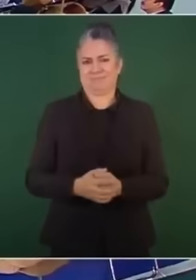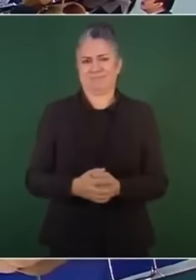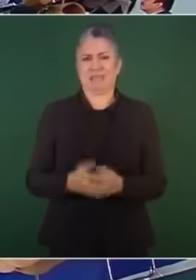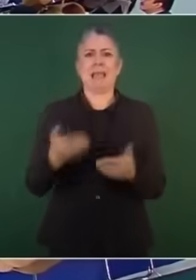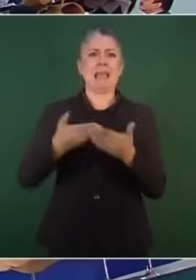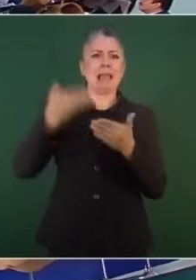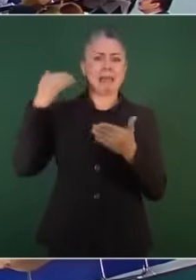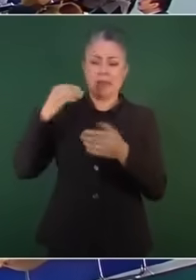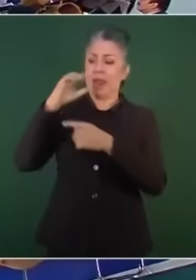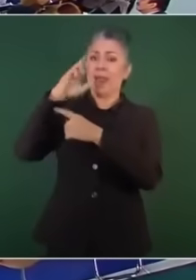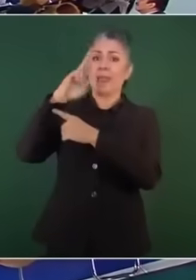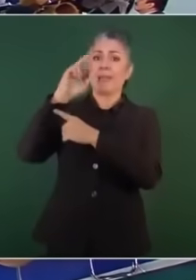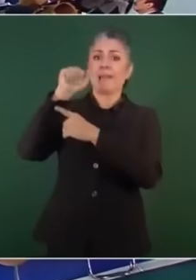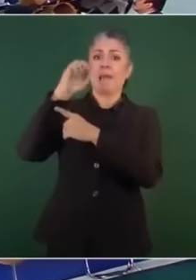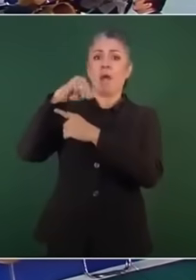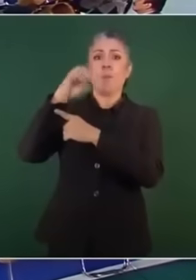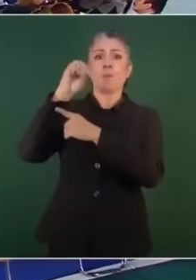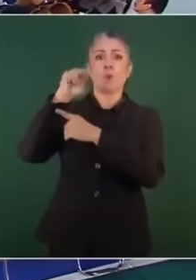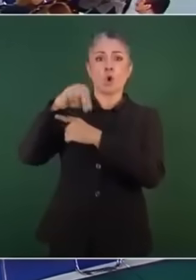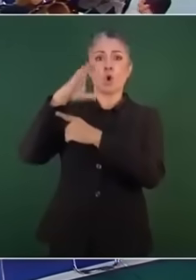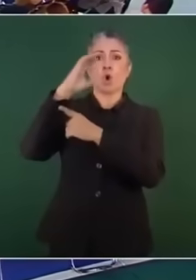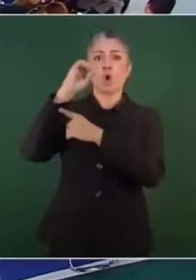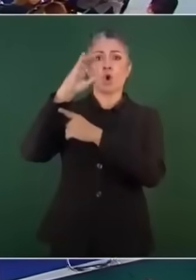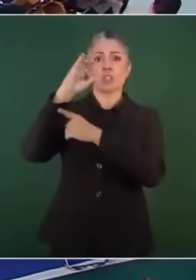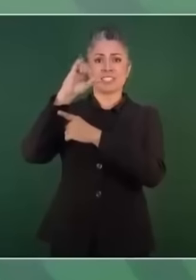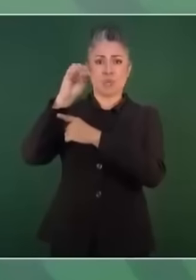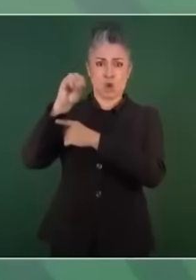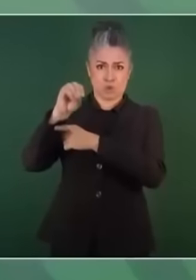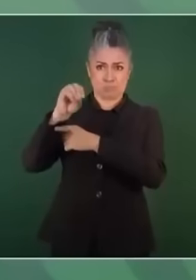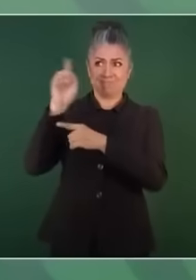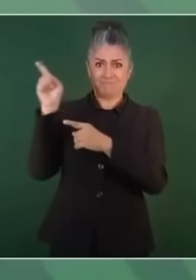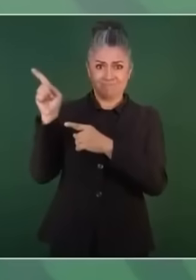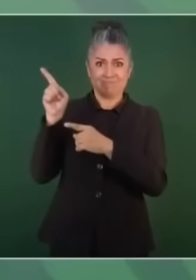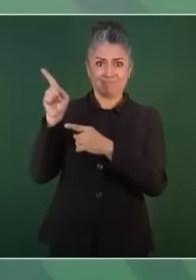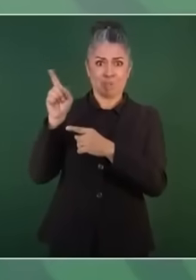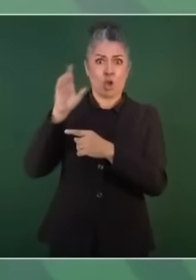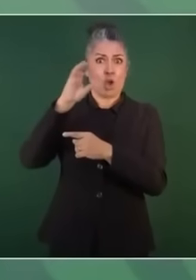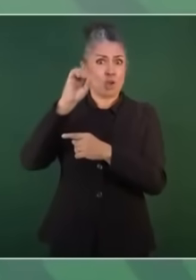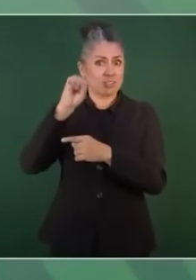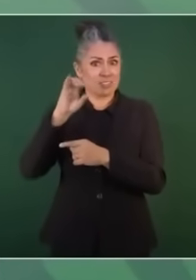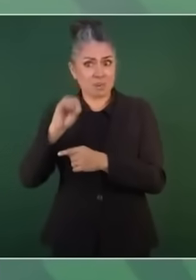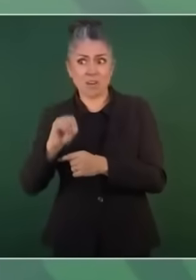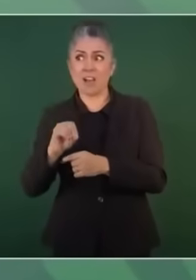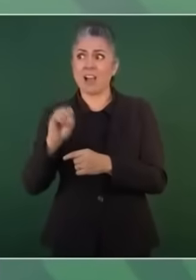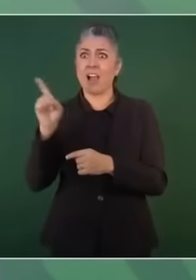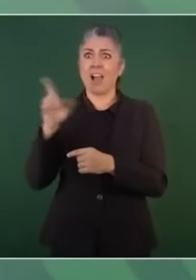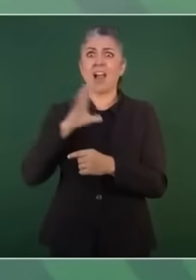Ramón Cosío, son los que están ahora asesorando a la señora.